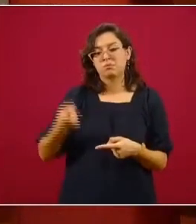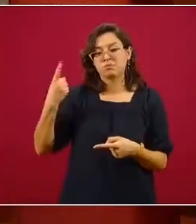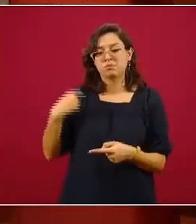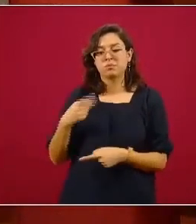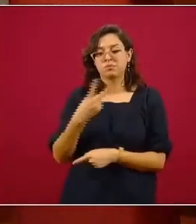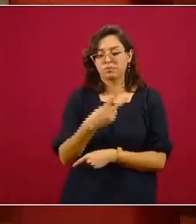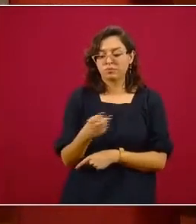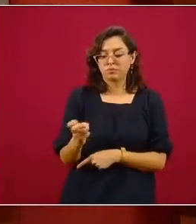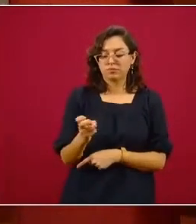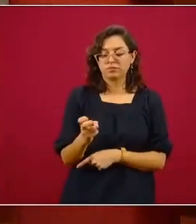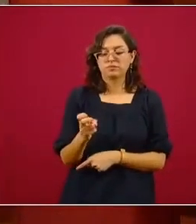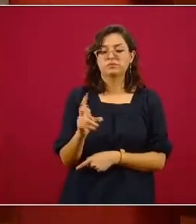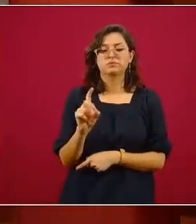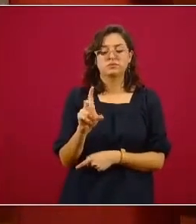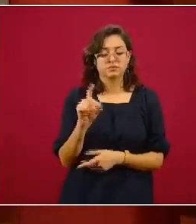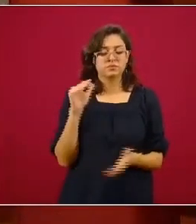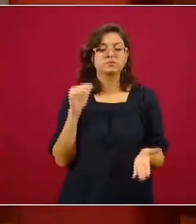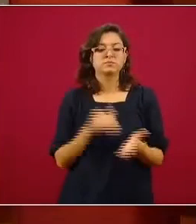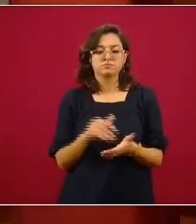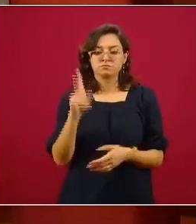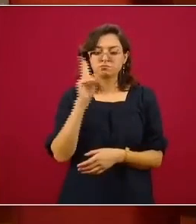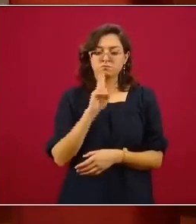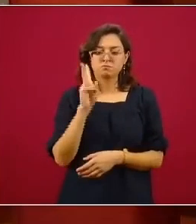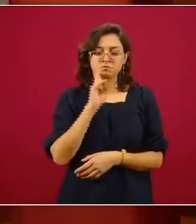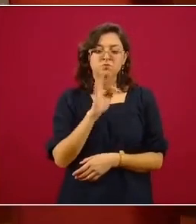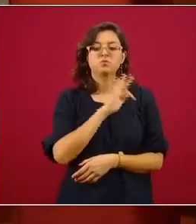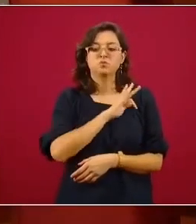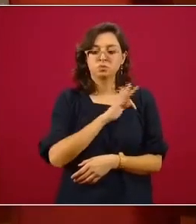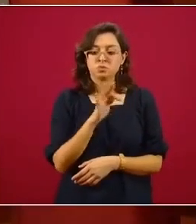que son 230.000 pruebas que todavía pueden